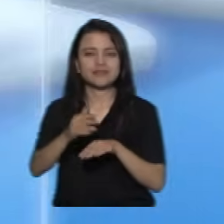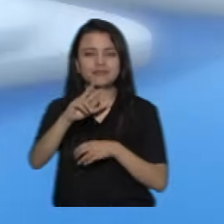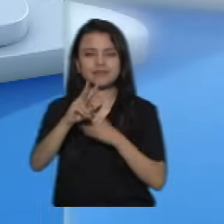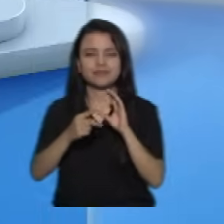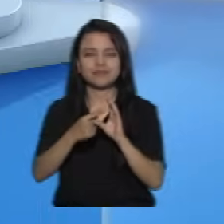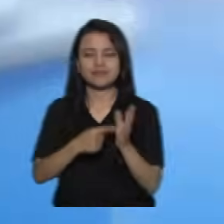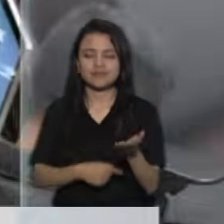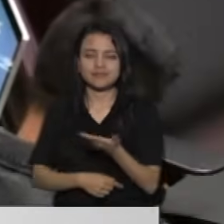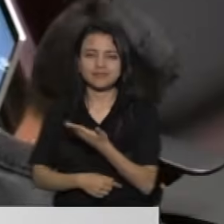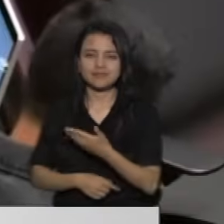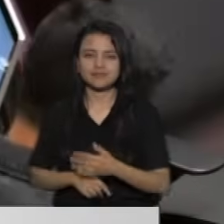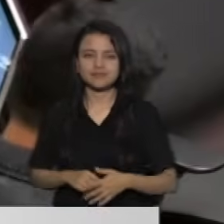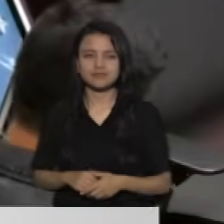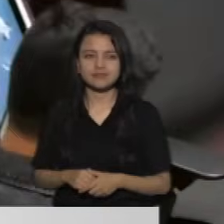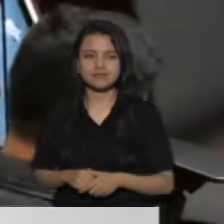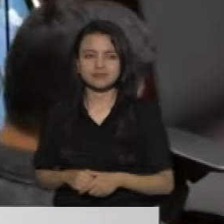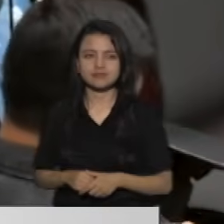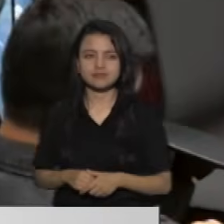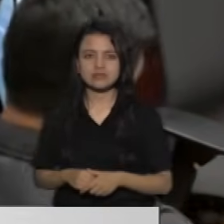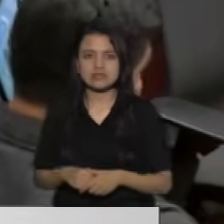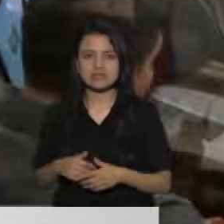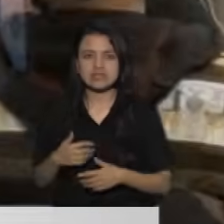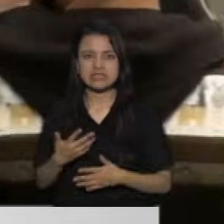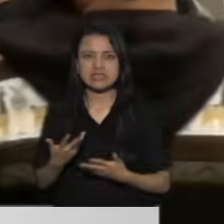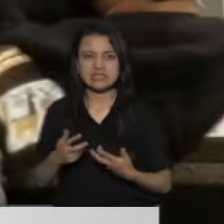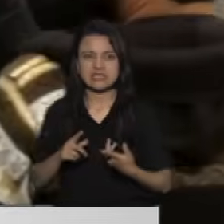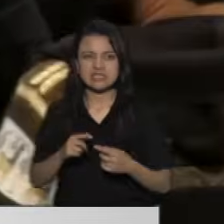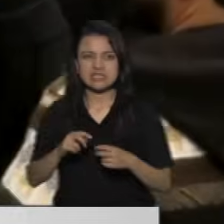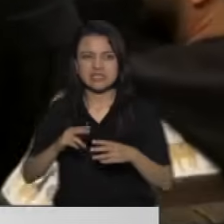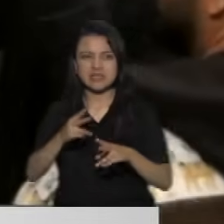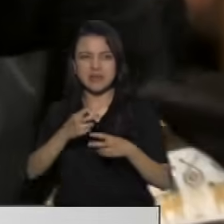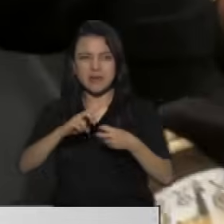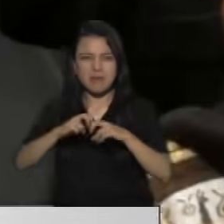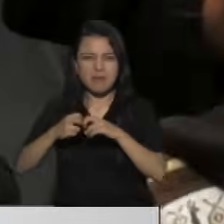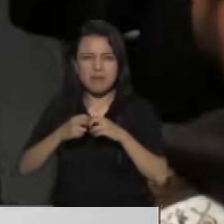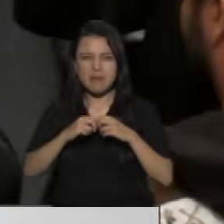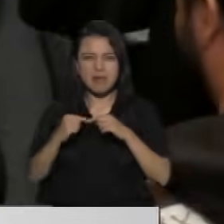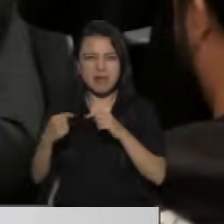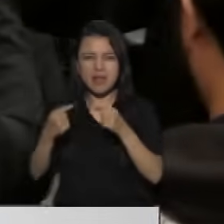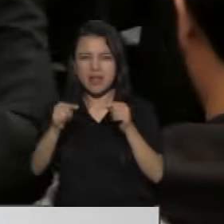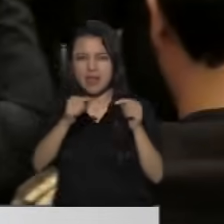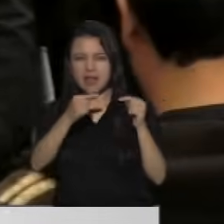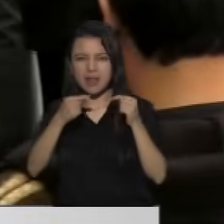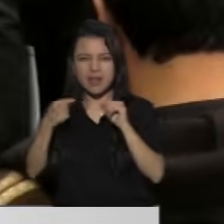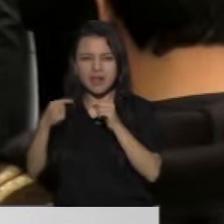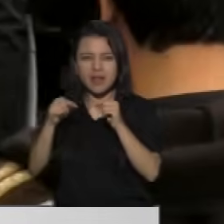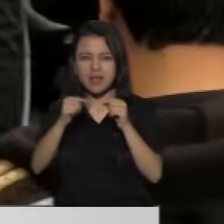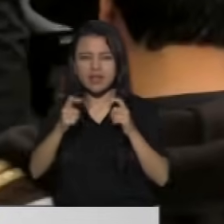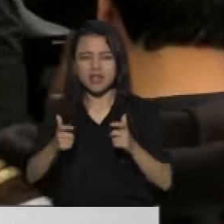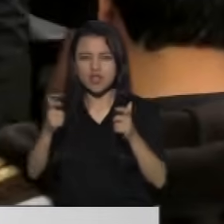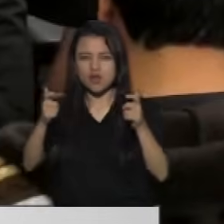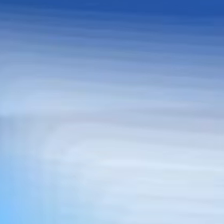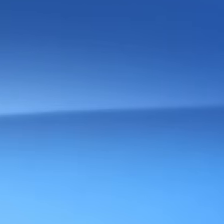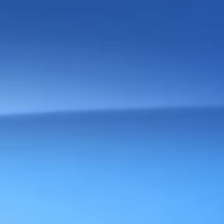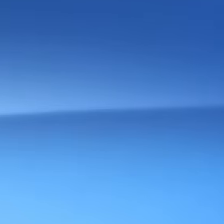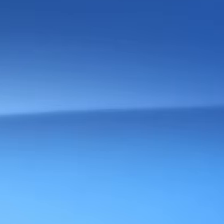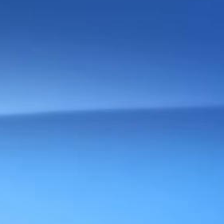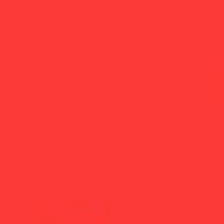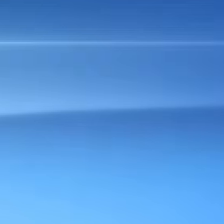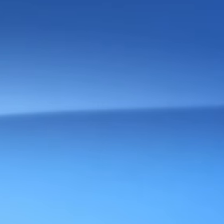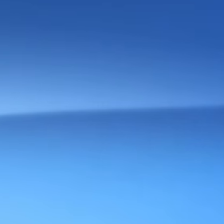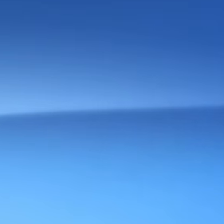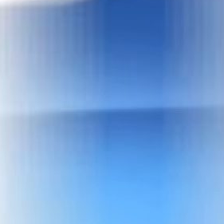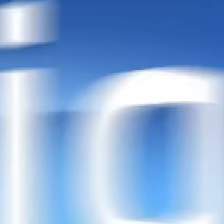al regresar, espere. Se calienta la reforma a la salud en el Congreso de la República. Ya volvemos.